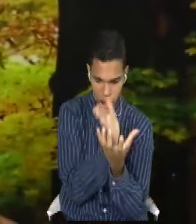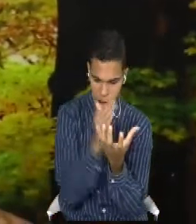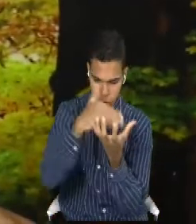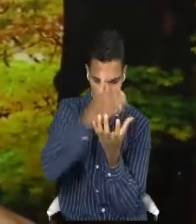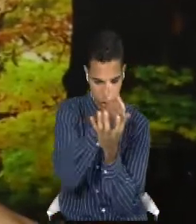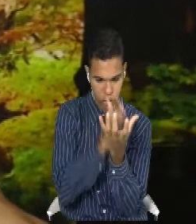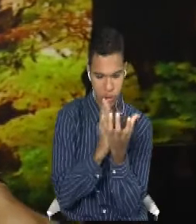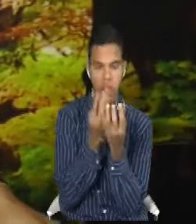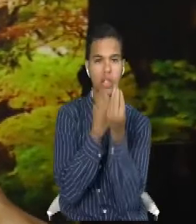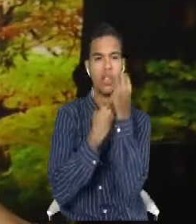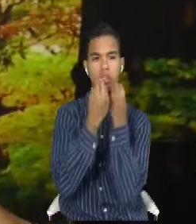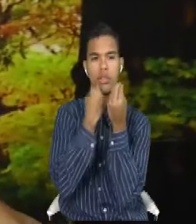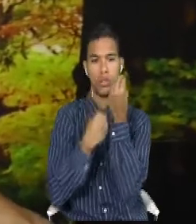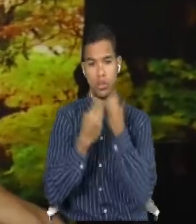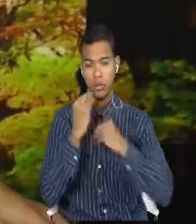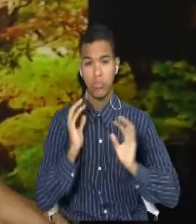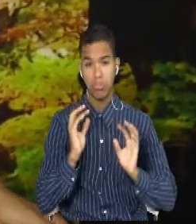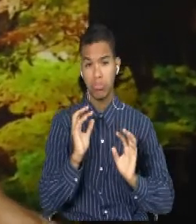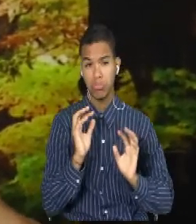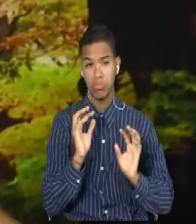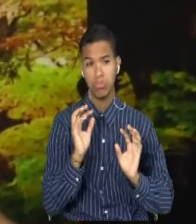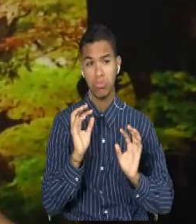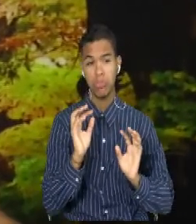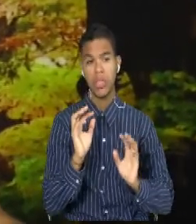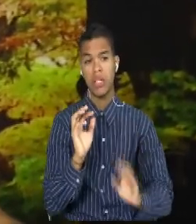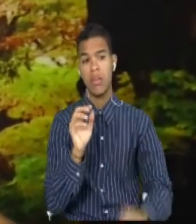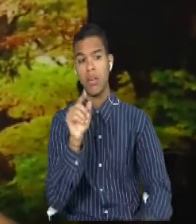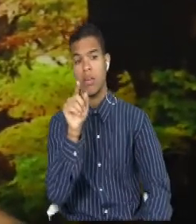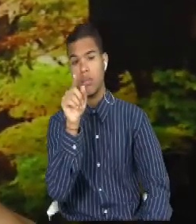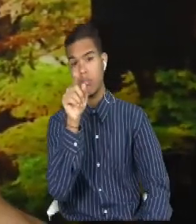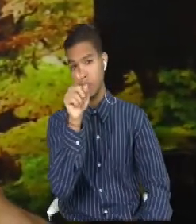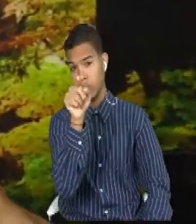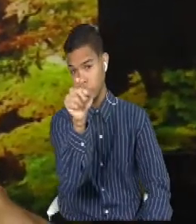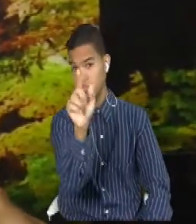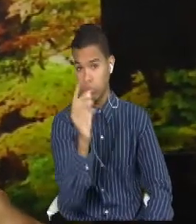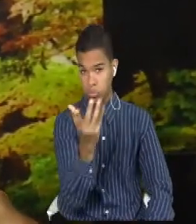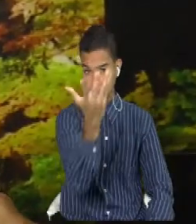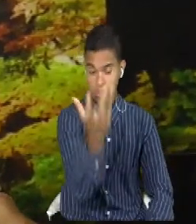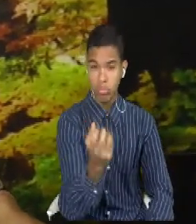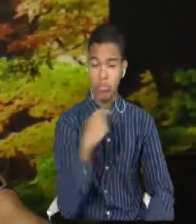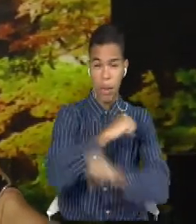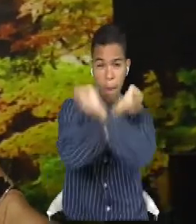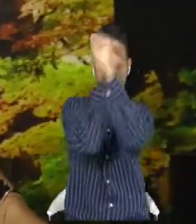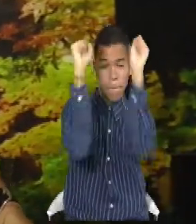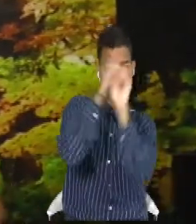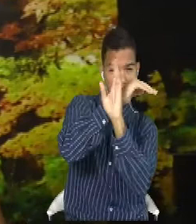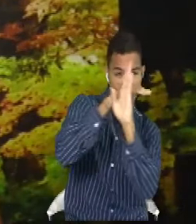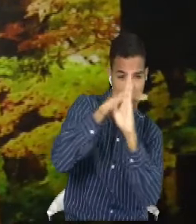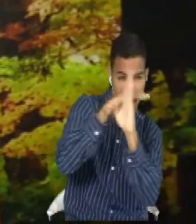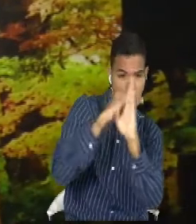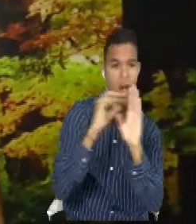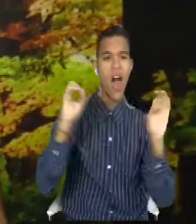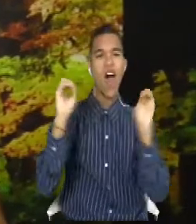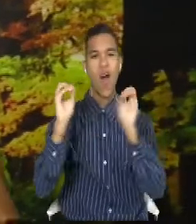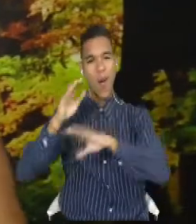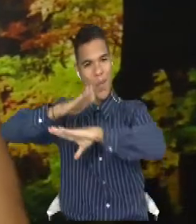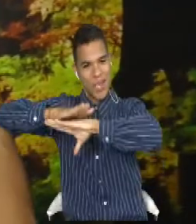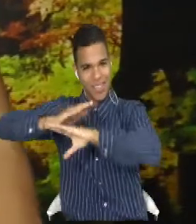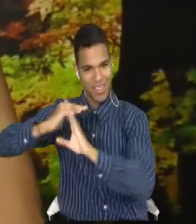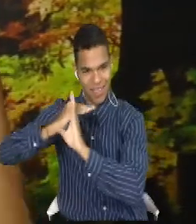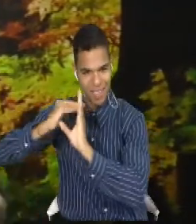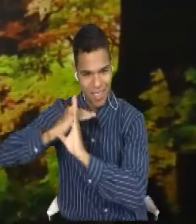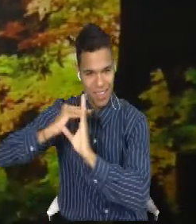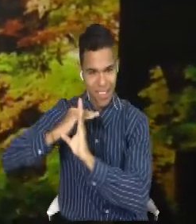Bueno, esta es una opción de snack saludable, ya sea como media mañana o media tarde. Y no olviden pasar por la barra fitness,